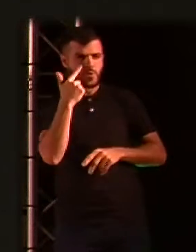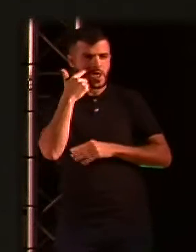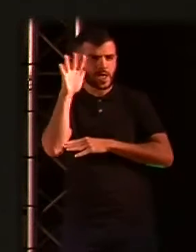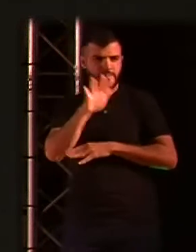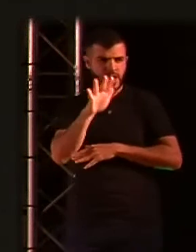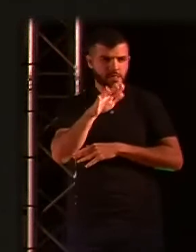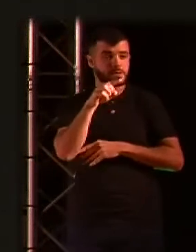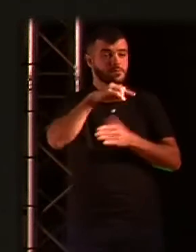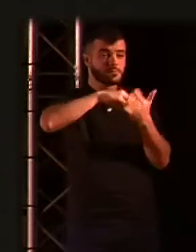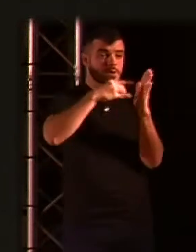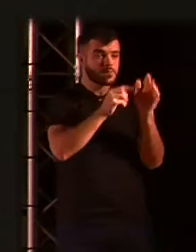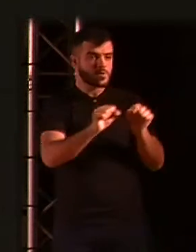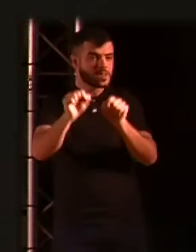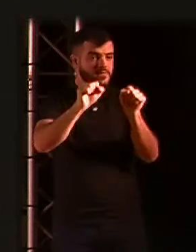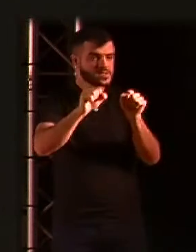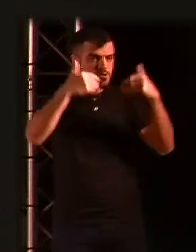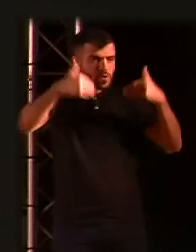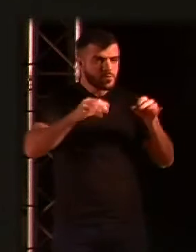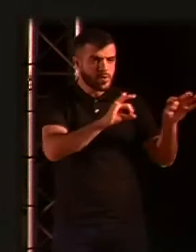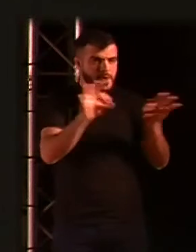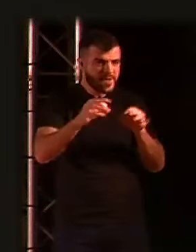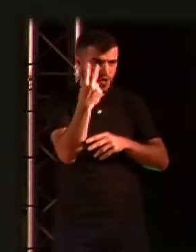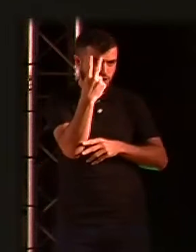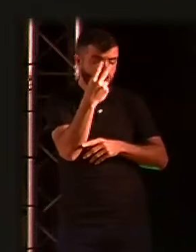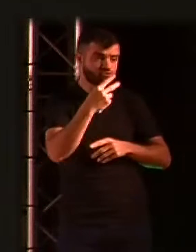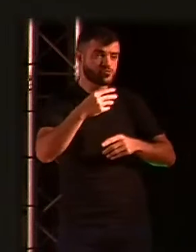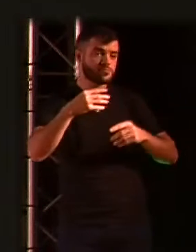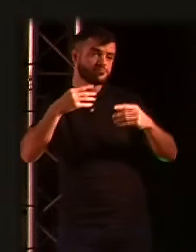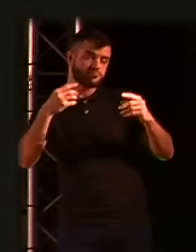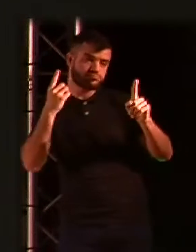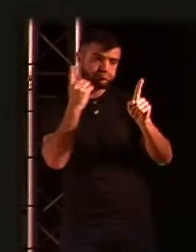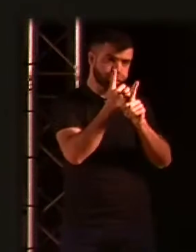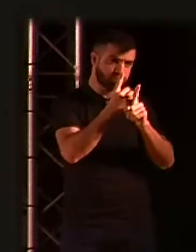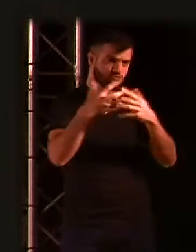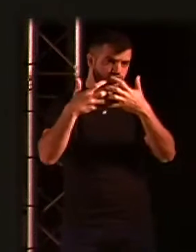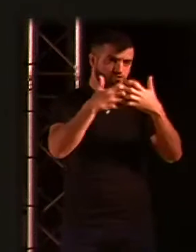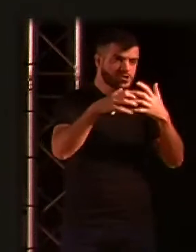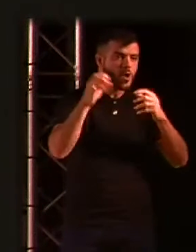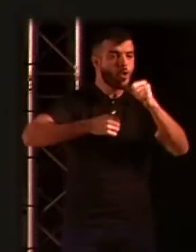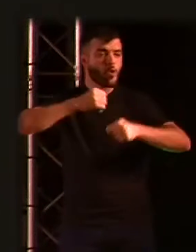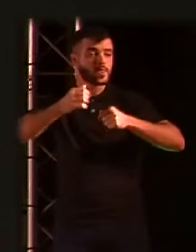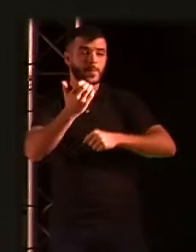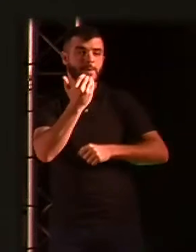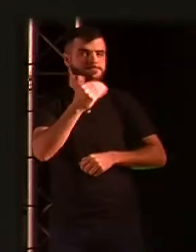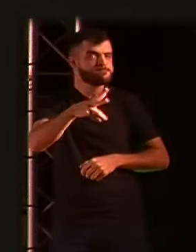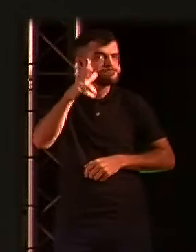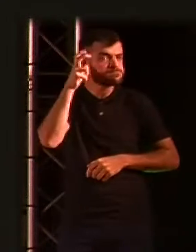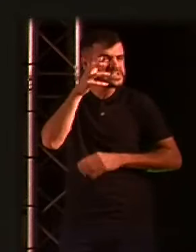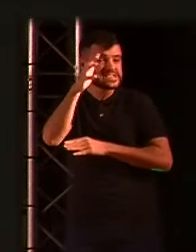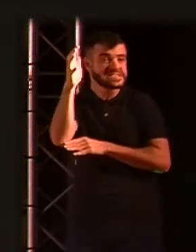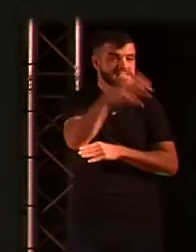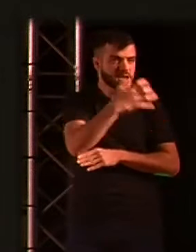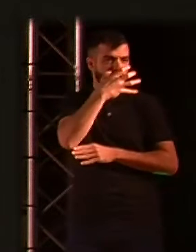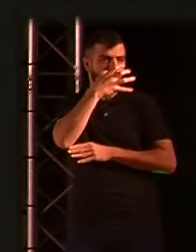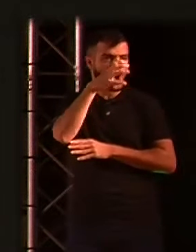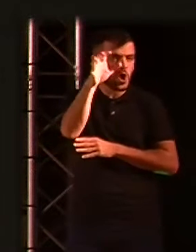de defensa te prepara para la lucha o la huida. Por ejemplo, ante el rugido de un tigre. Este mecanismo de